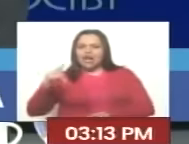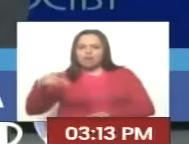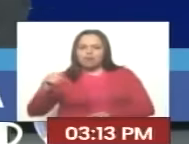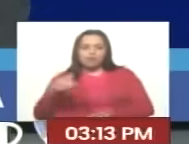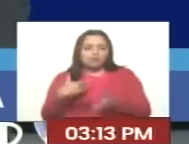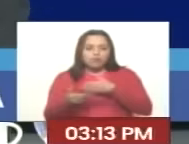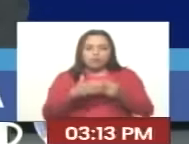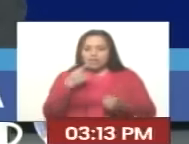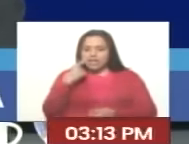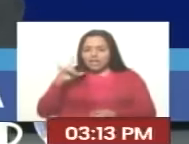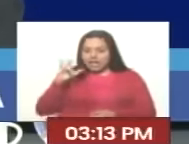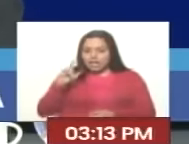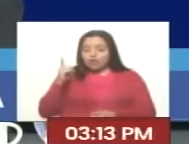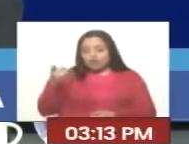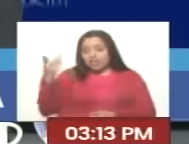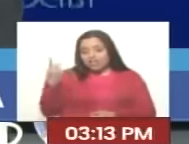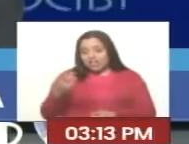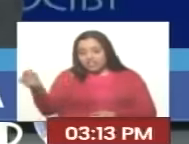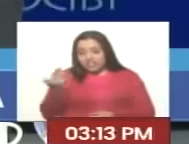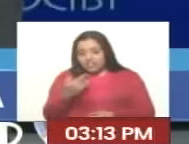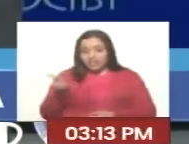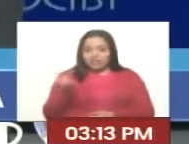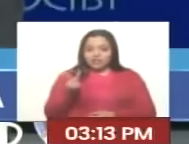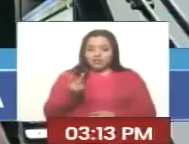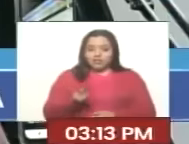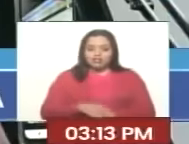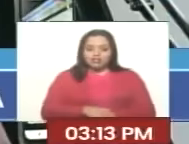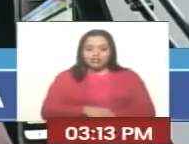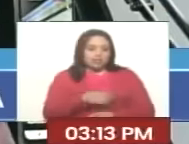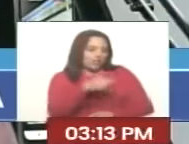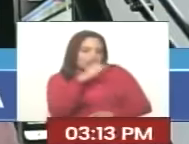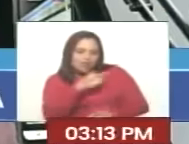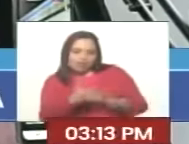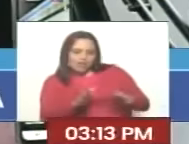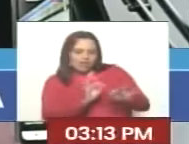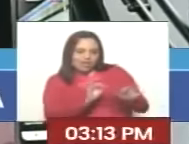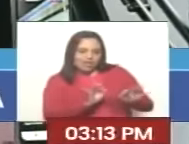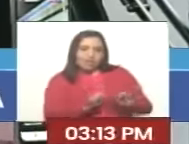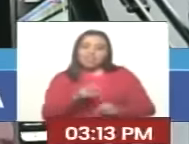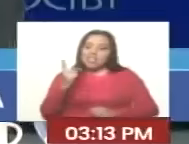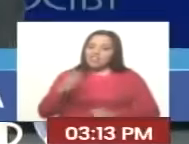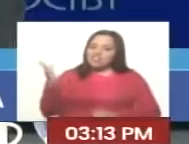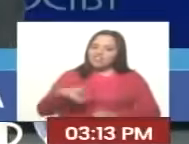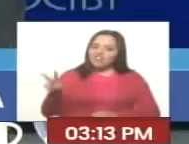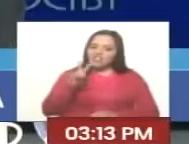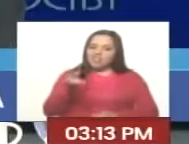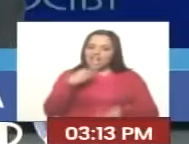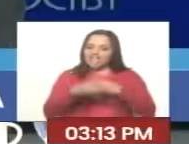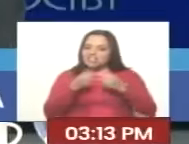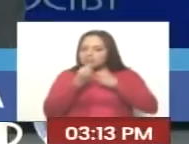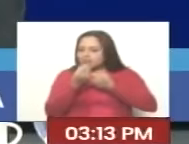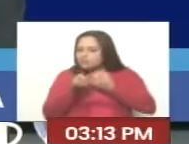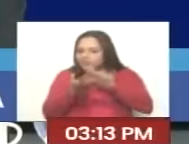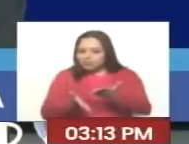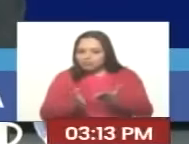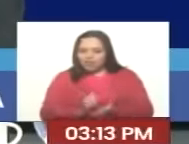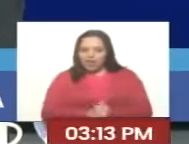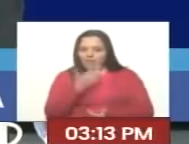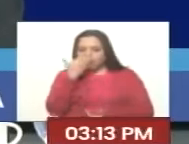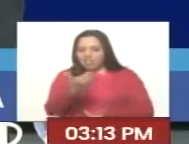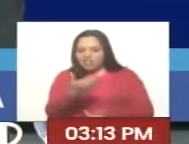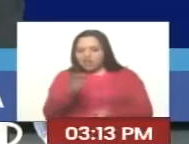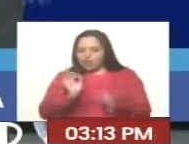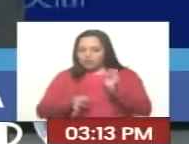Señor, pero usted tiene que venir a Venezuela. Claro. Que no la debe, no la teme. Usted tiene que venir a Venezuela y rendir declaración ante un